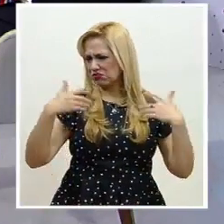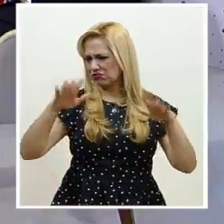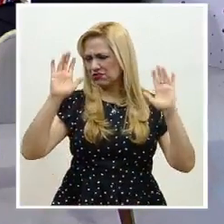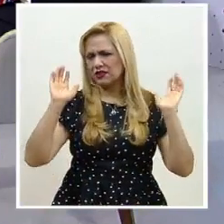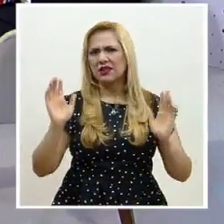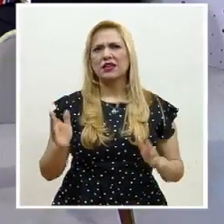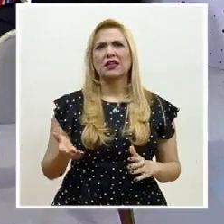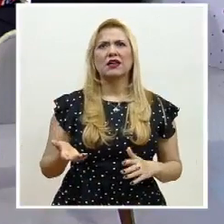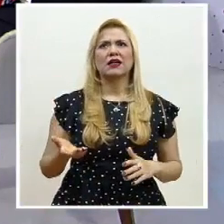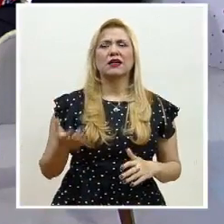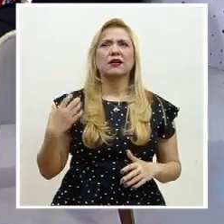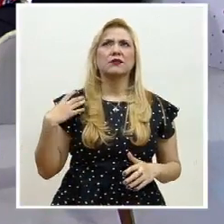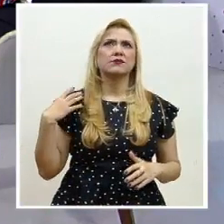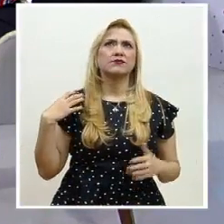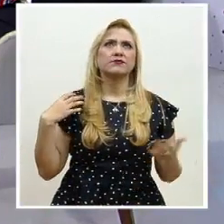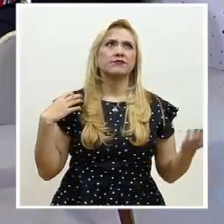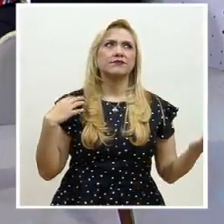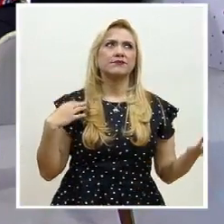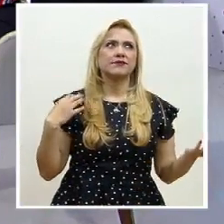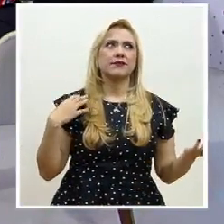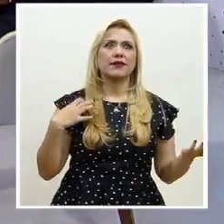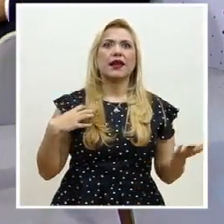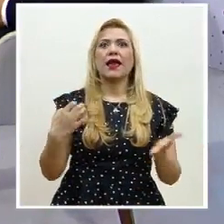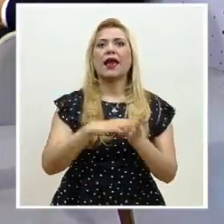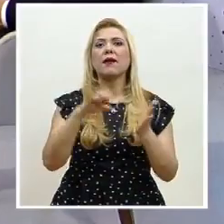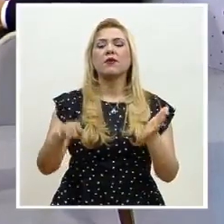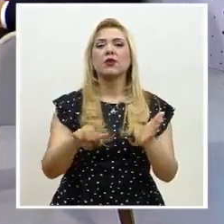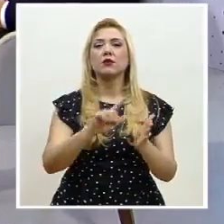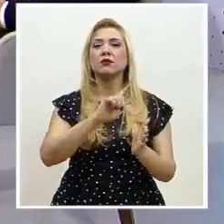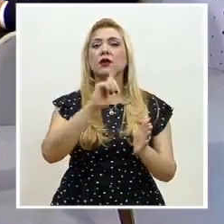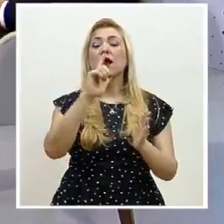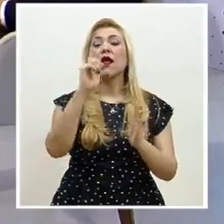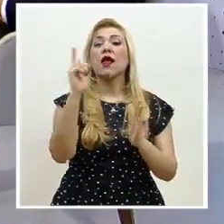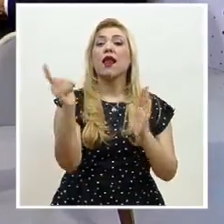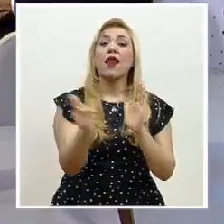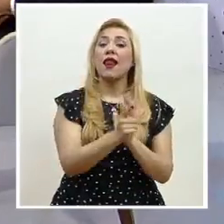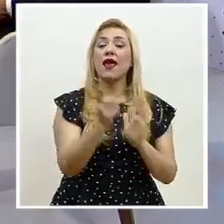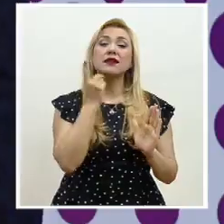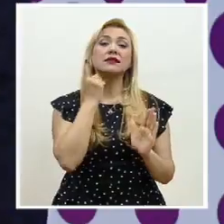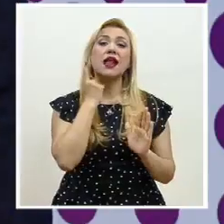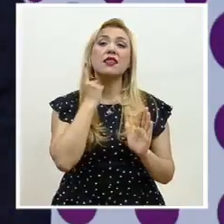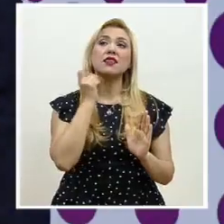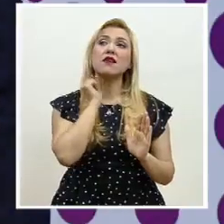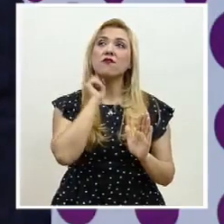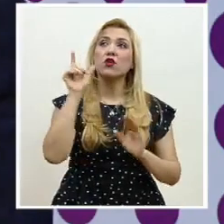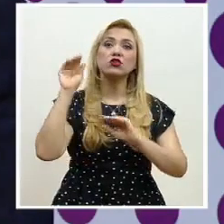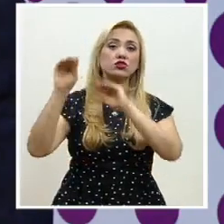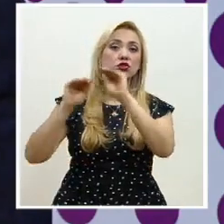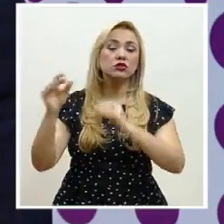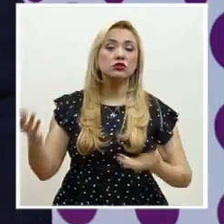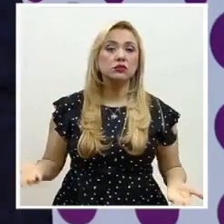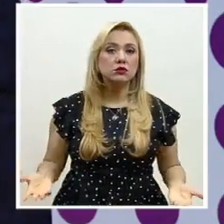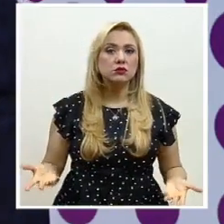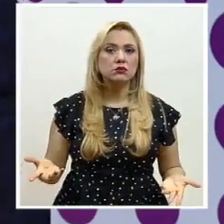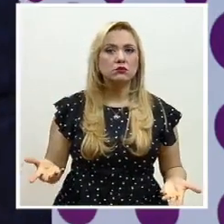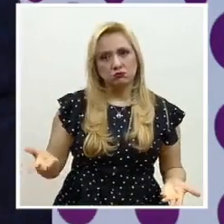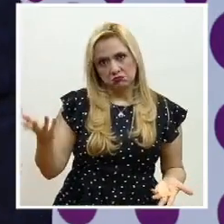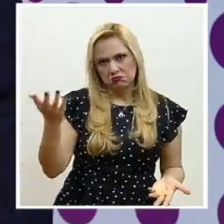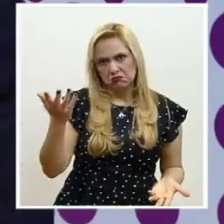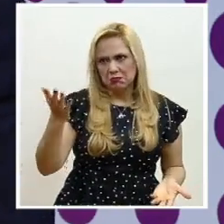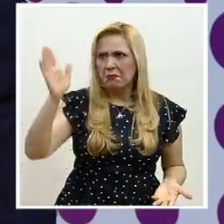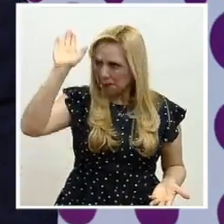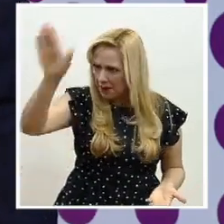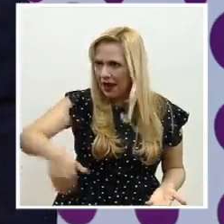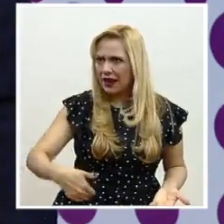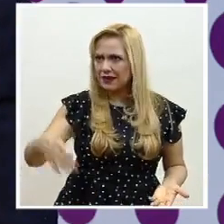por ejemplo, muchísimos temas, por poner un ejemplo, de procedimiento legislativo. ¿Por qué no tener a alguien que ha vivido en carne propia lo